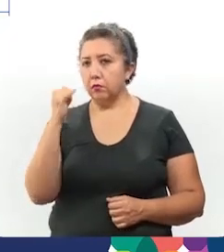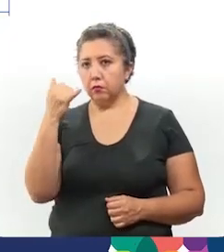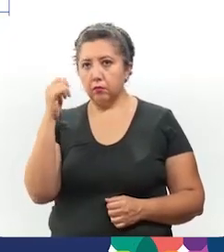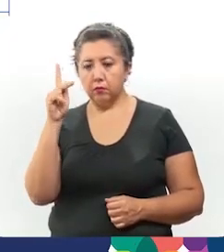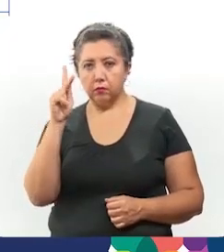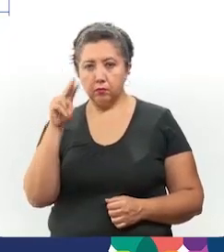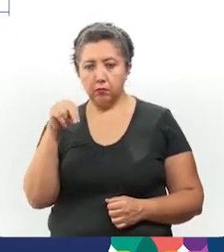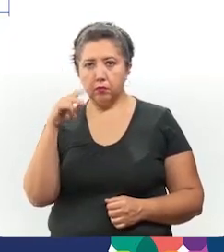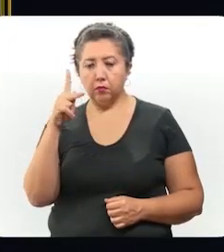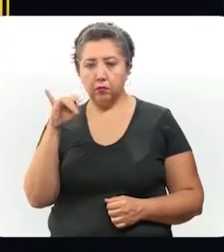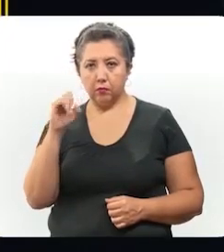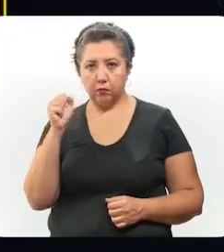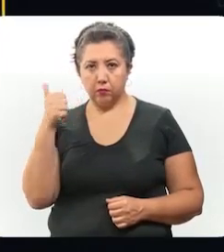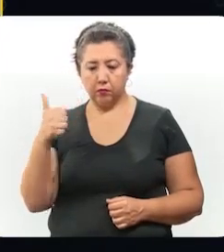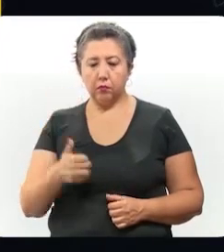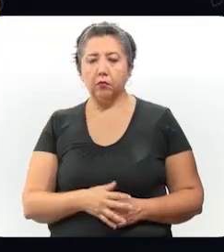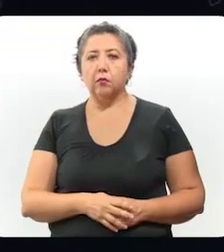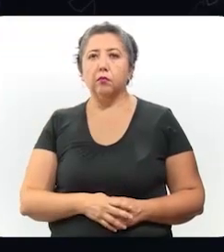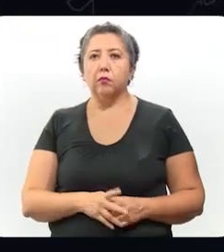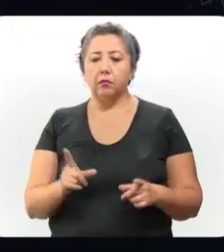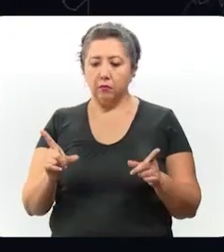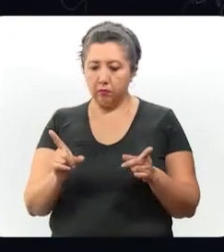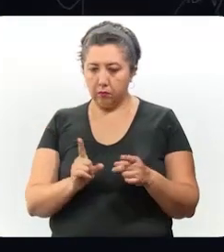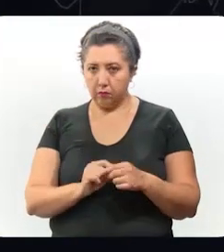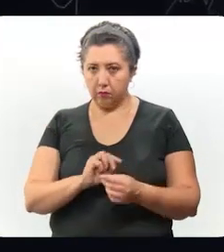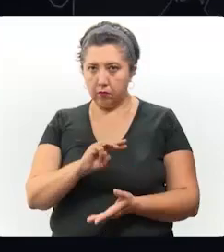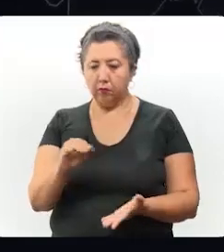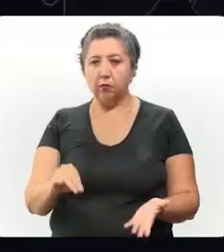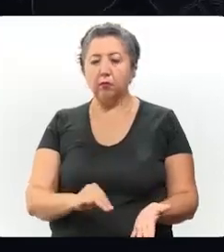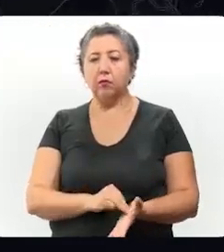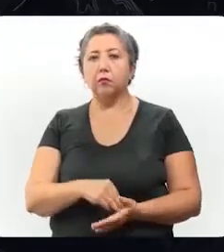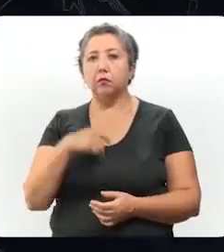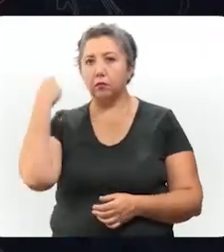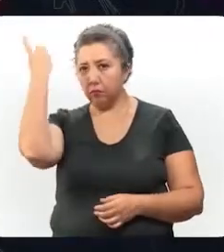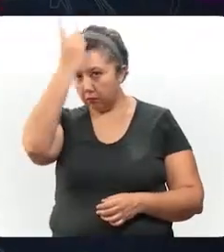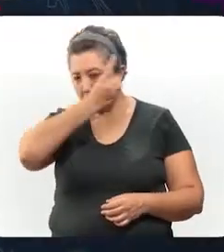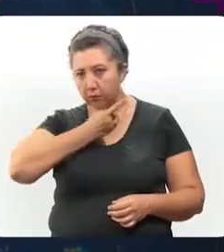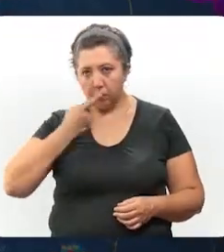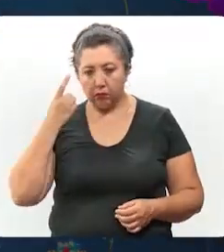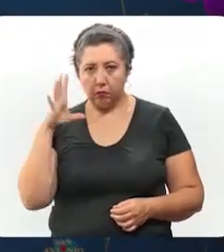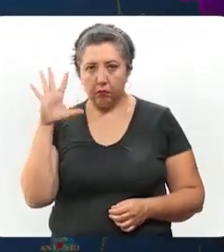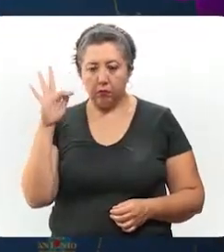del Norte, 6. Específicamente en Mérida, se han diagnosticado